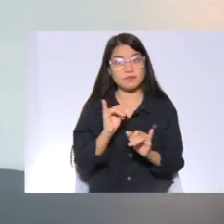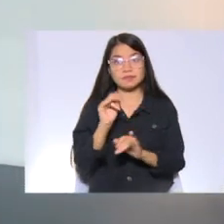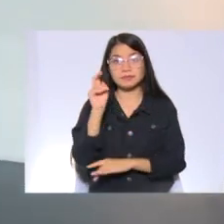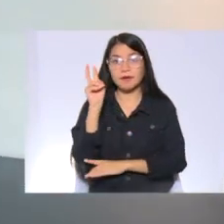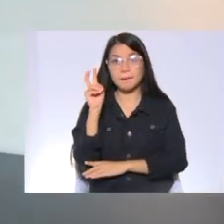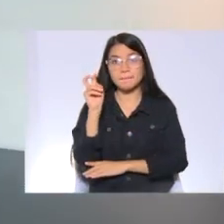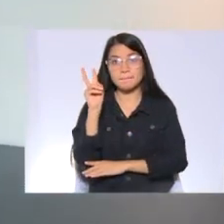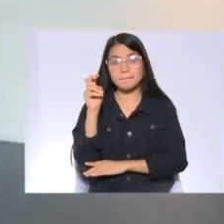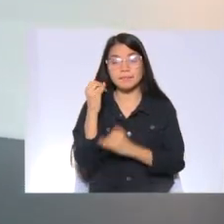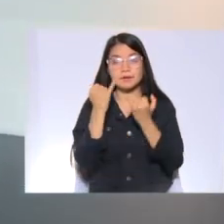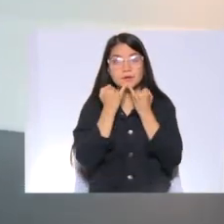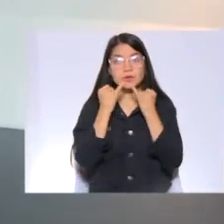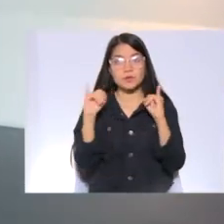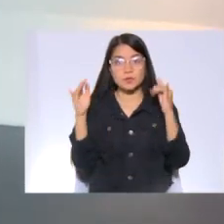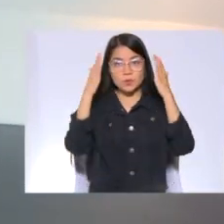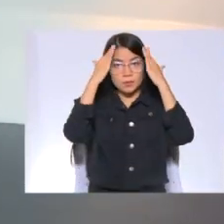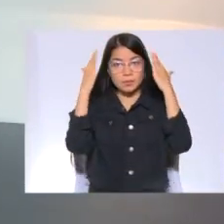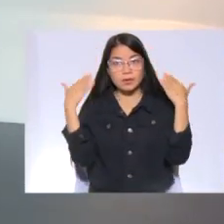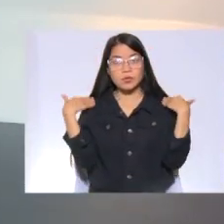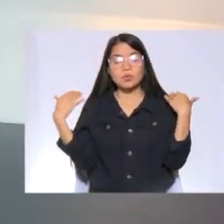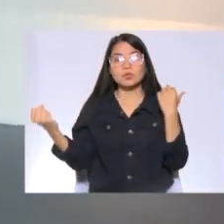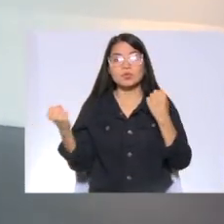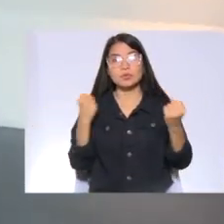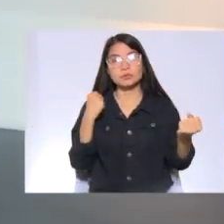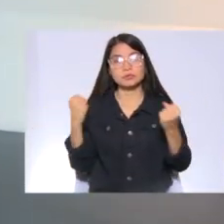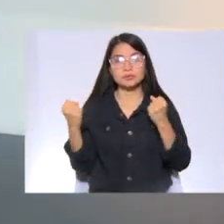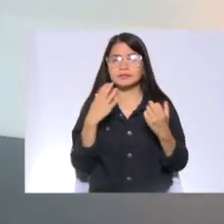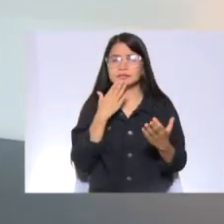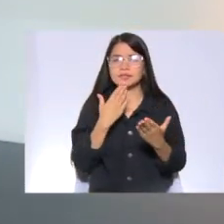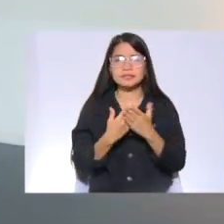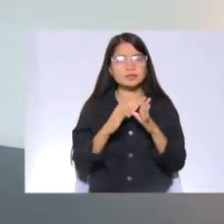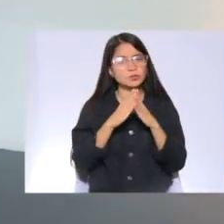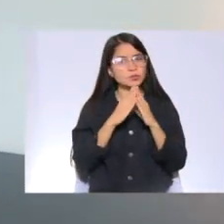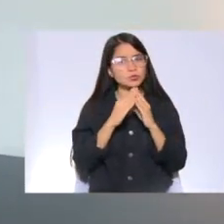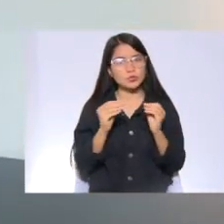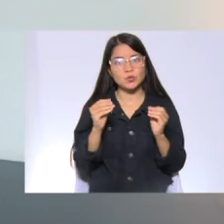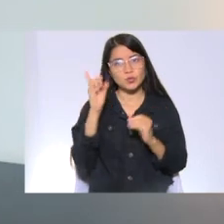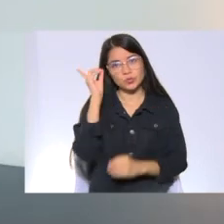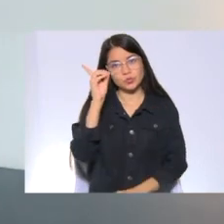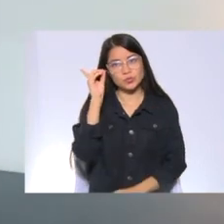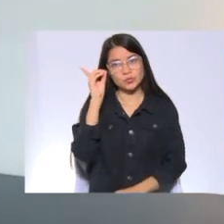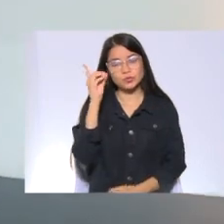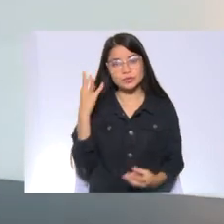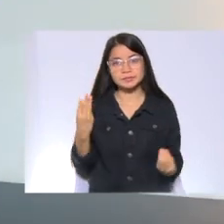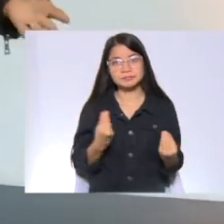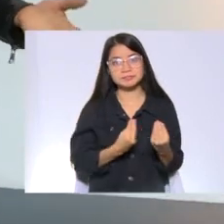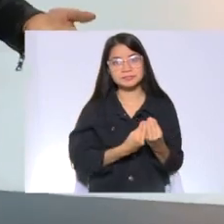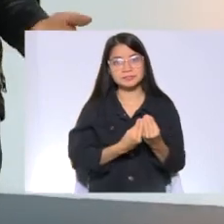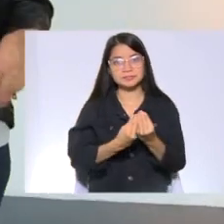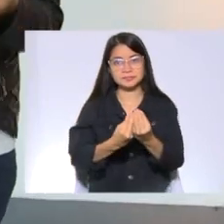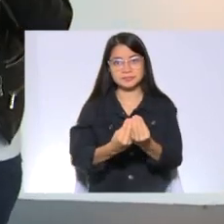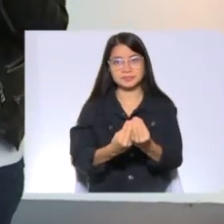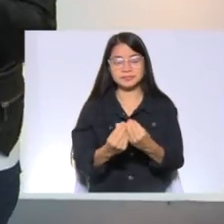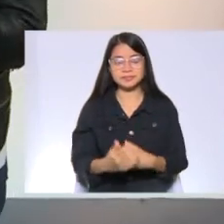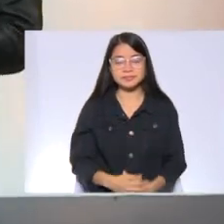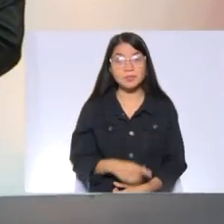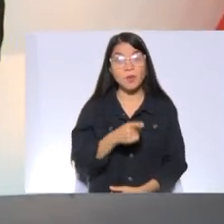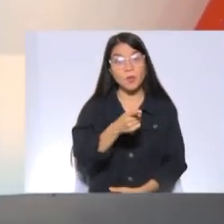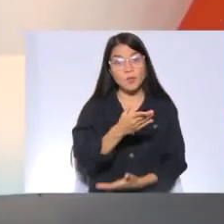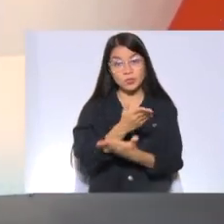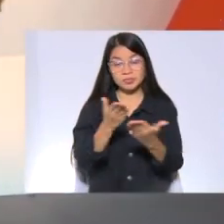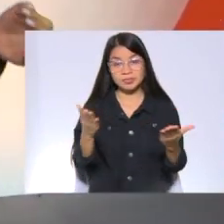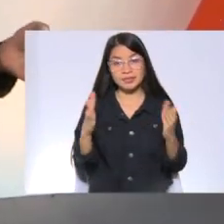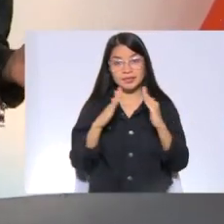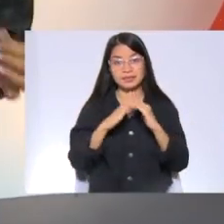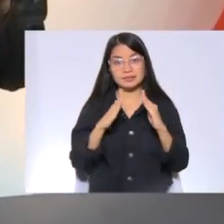viernes de idiomas y educación física. Gracias a todos nuestros docentes por habernos acompañado el día de hoy y a ustedes en